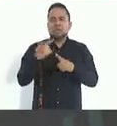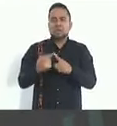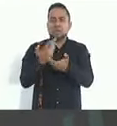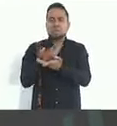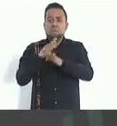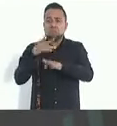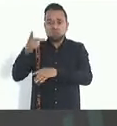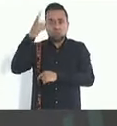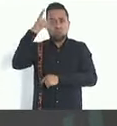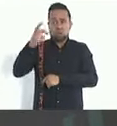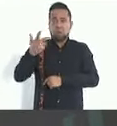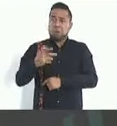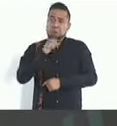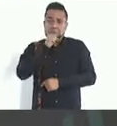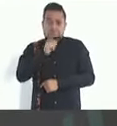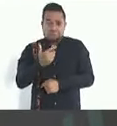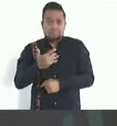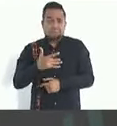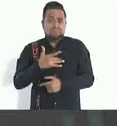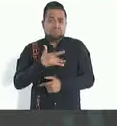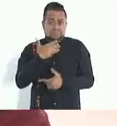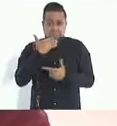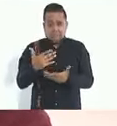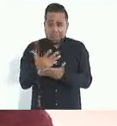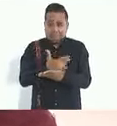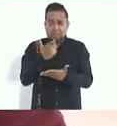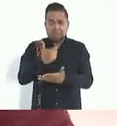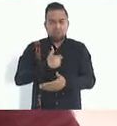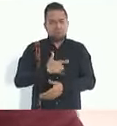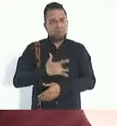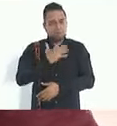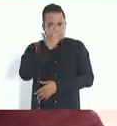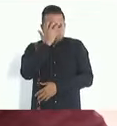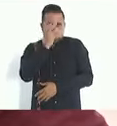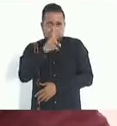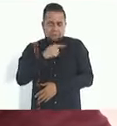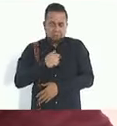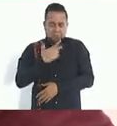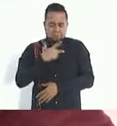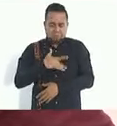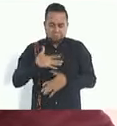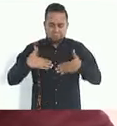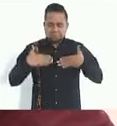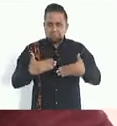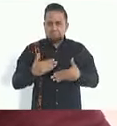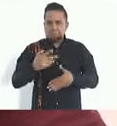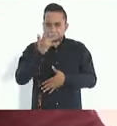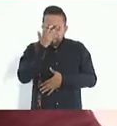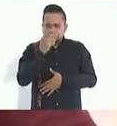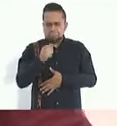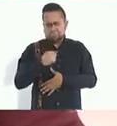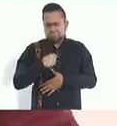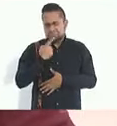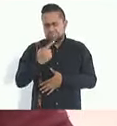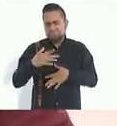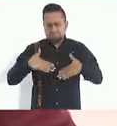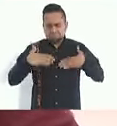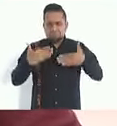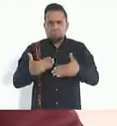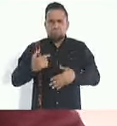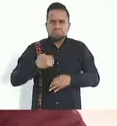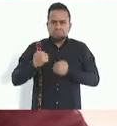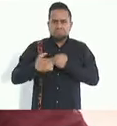banqueros. Me da hasta pena decirlo, lo expreso porque no tengo